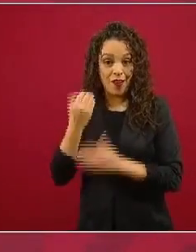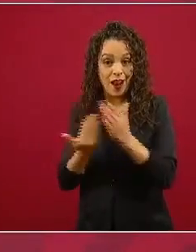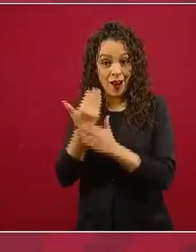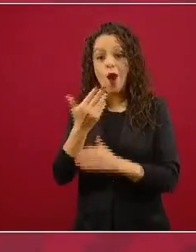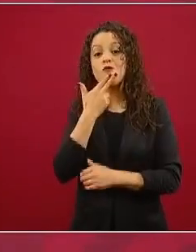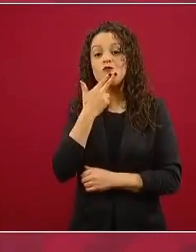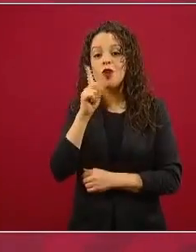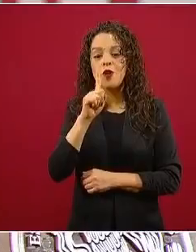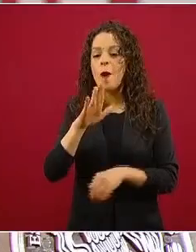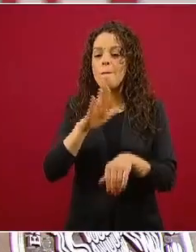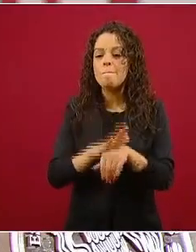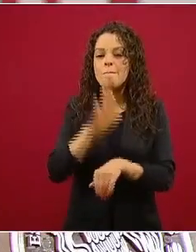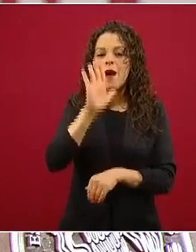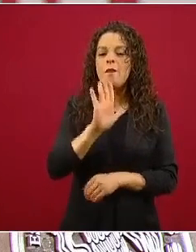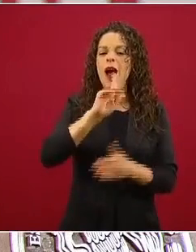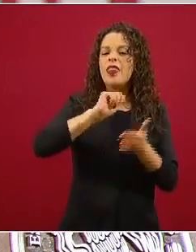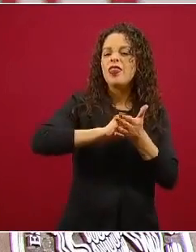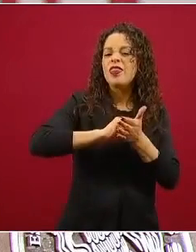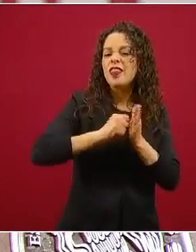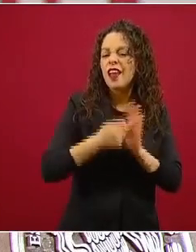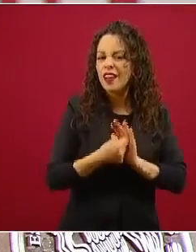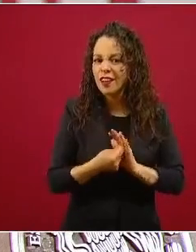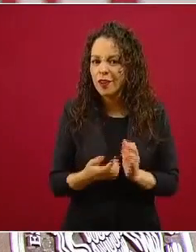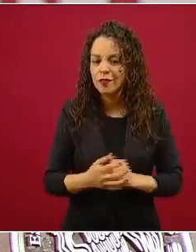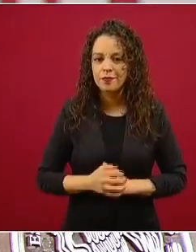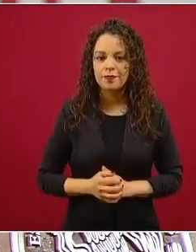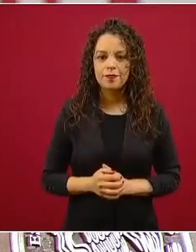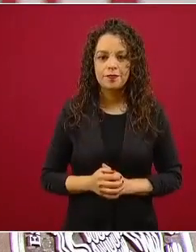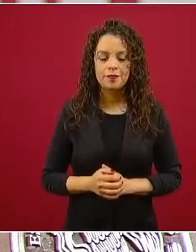más técnico, sí, físico.